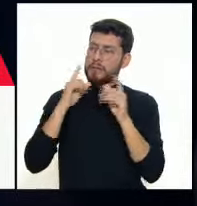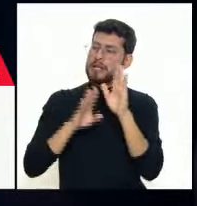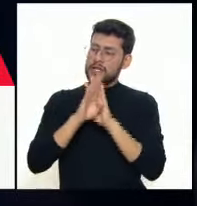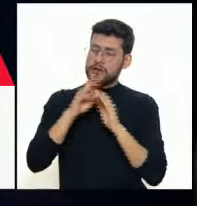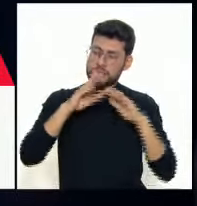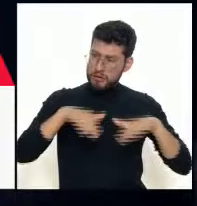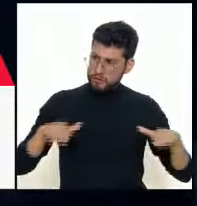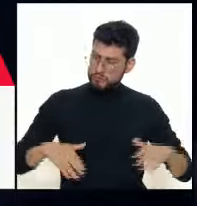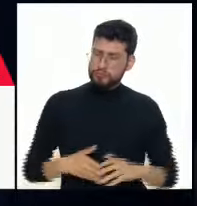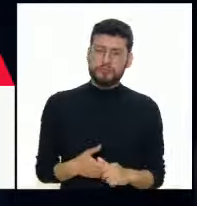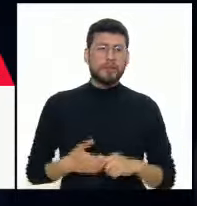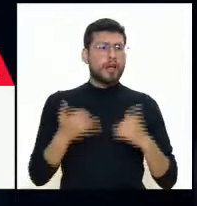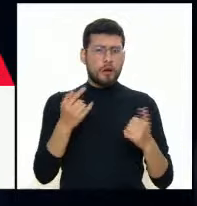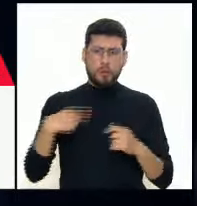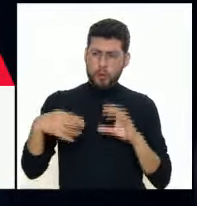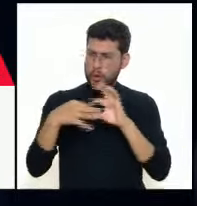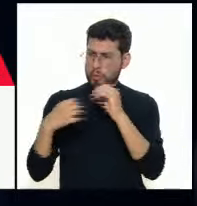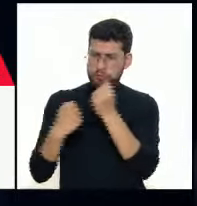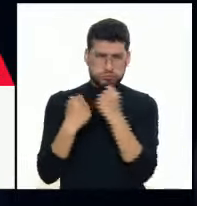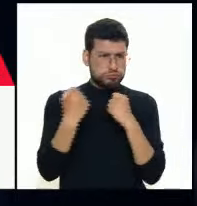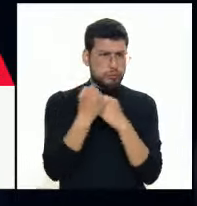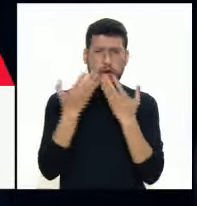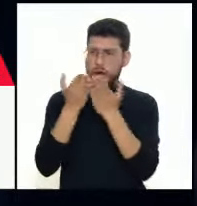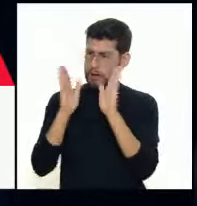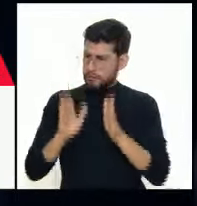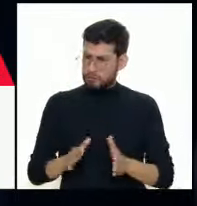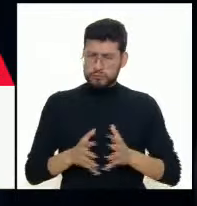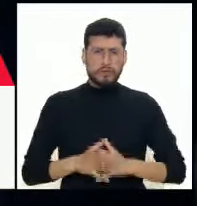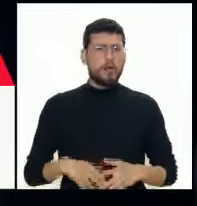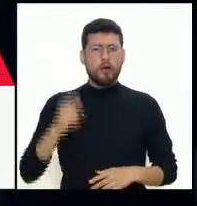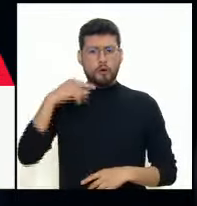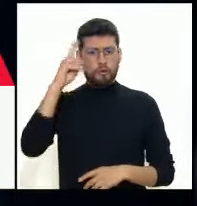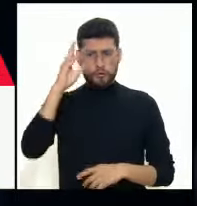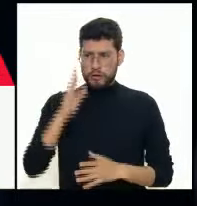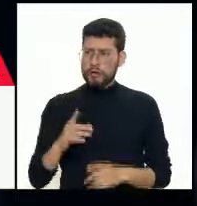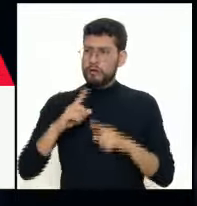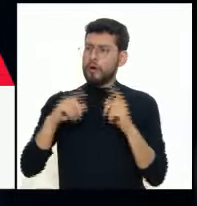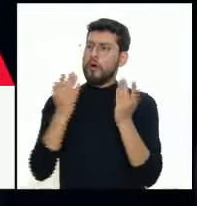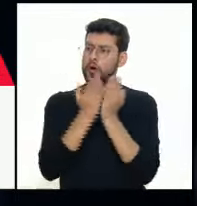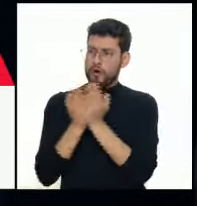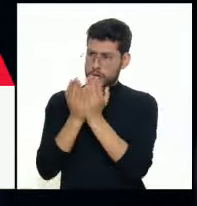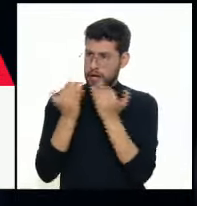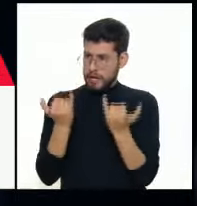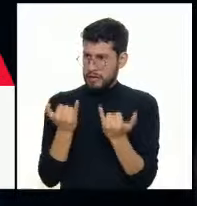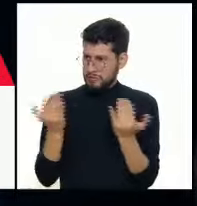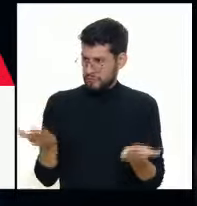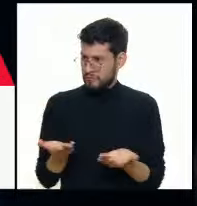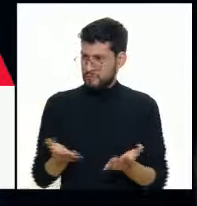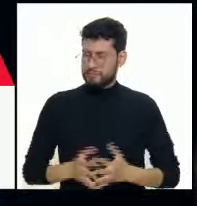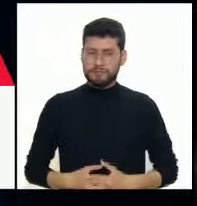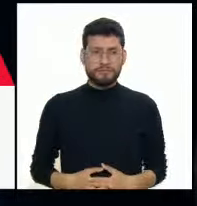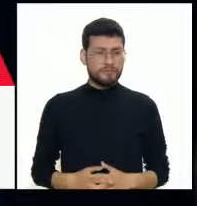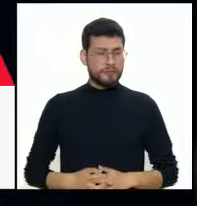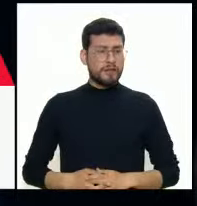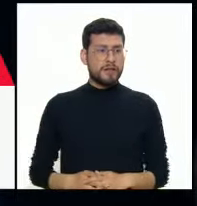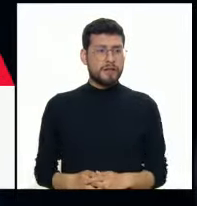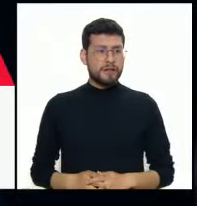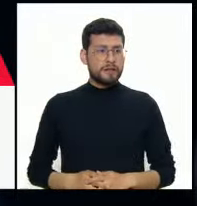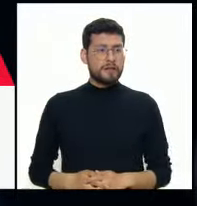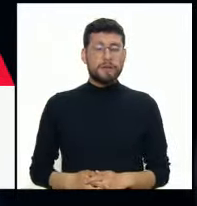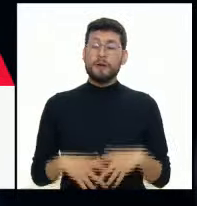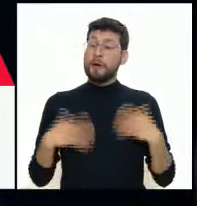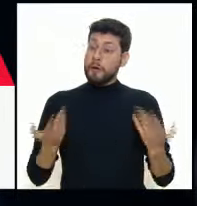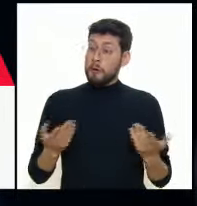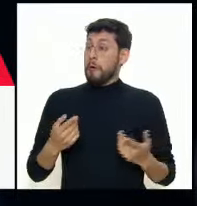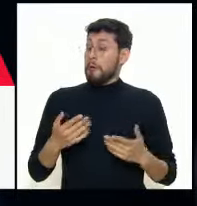desarrollo infantil, aliados estratégicos, alumnos y docentes de los colegios que hoy nos acompañan.